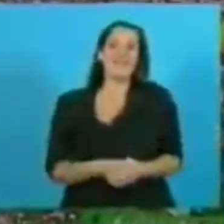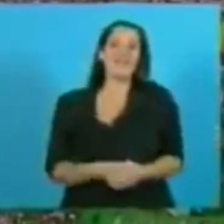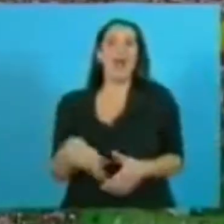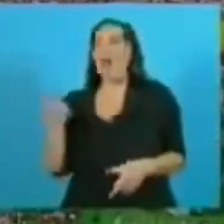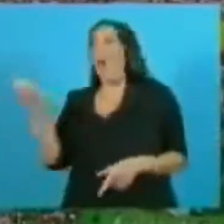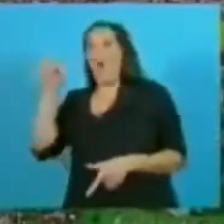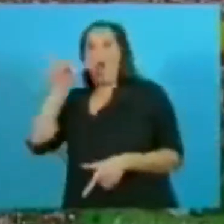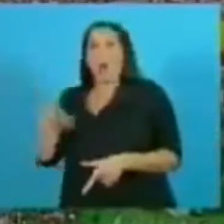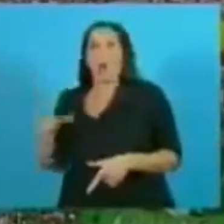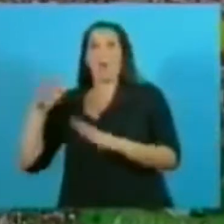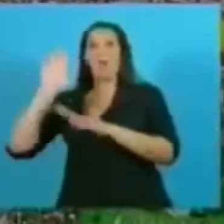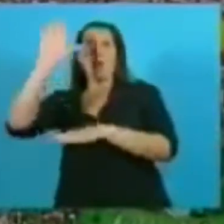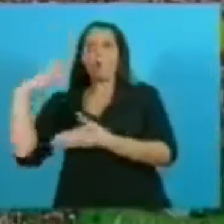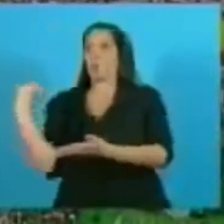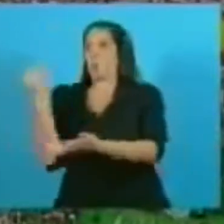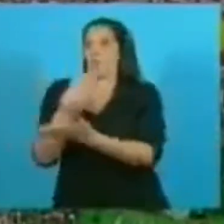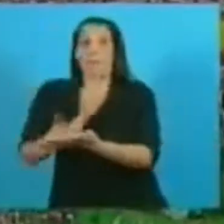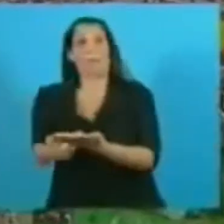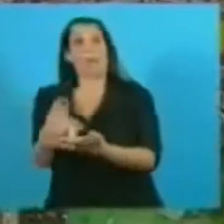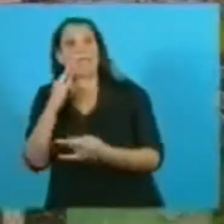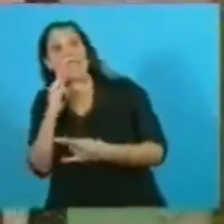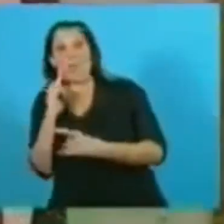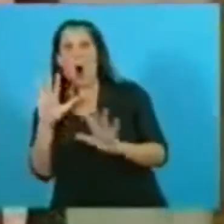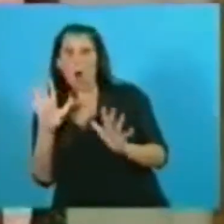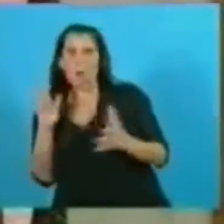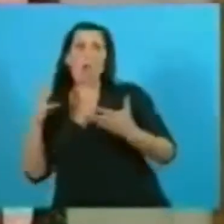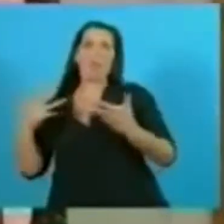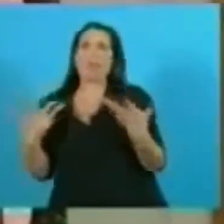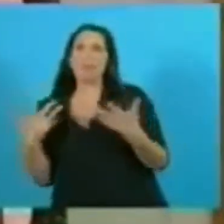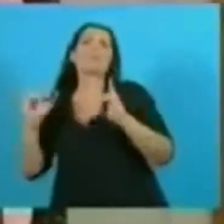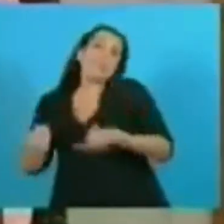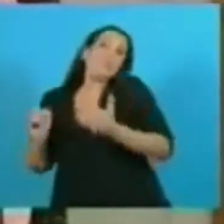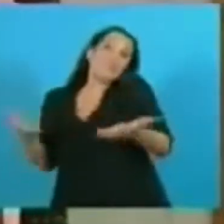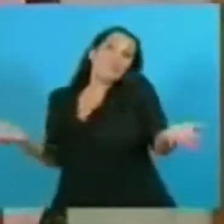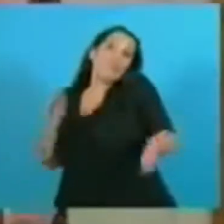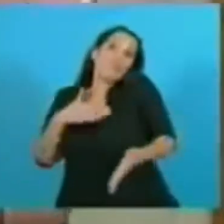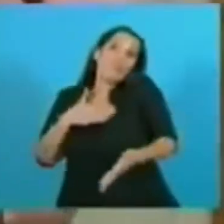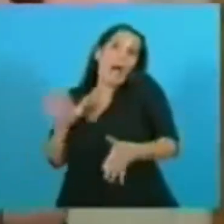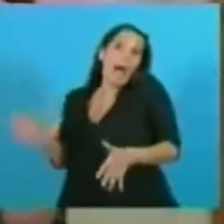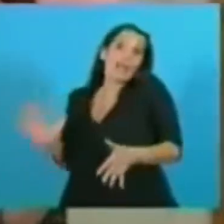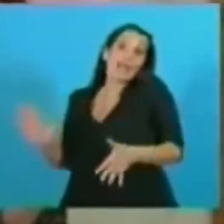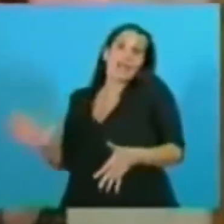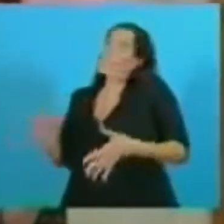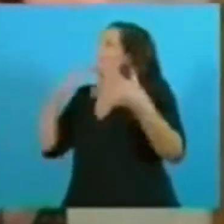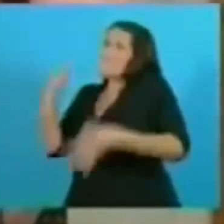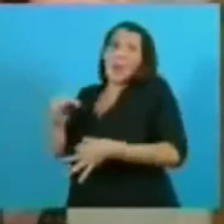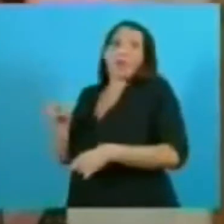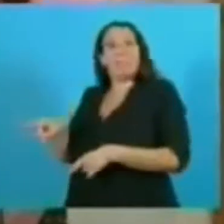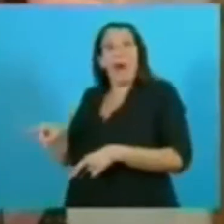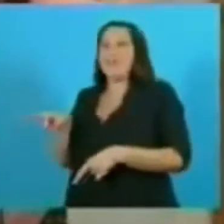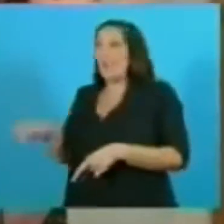ser incómodo. Después de todo lo que hemos leído, va a ser incómodo. Sobre todo si le piensan sacar